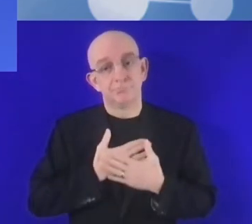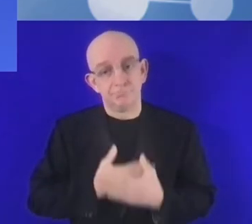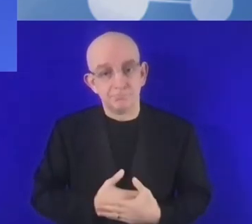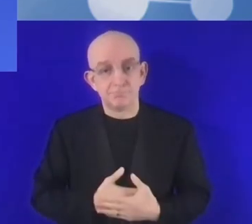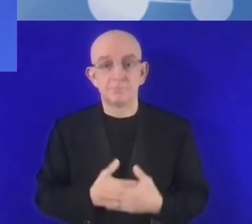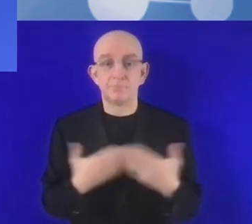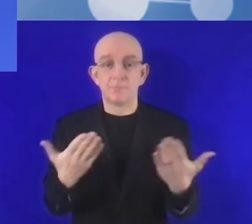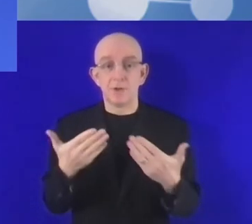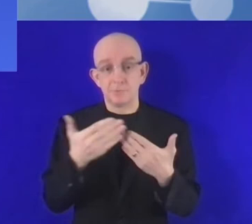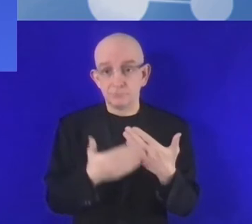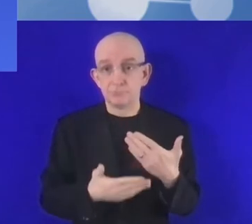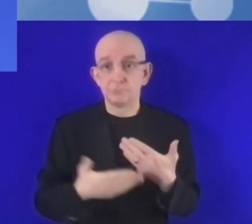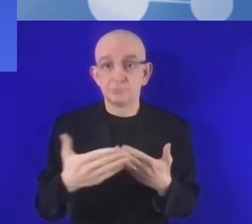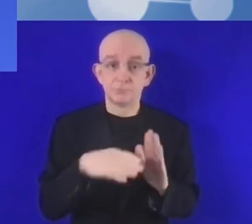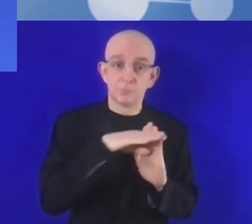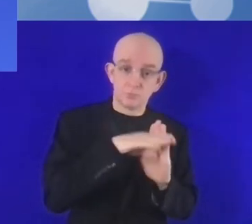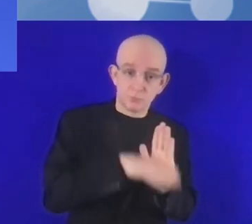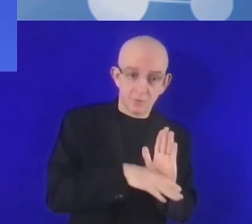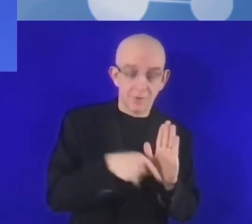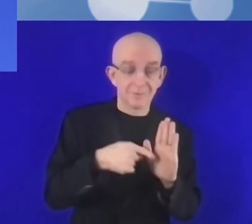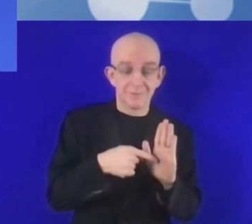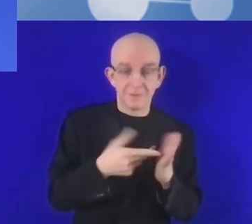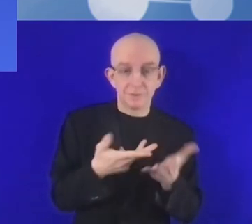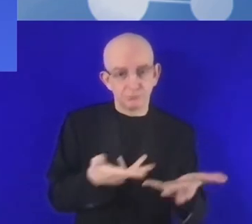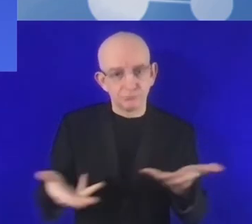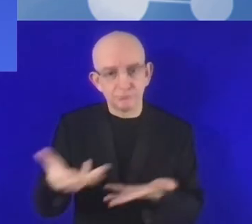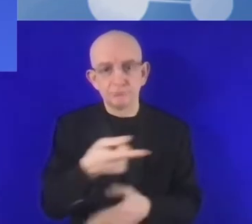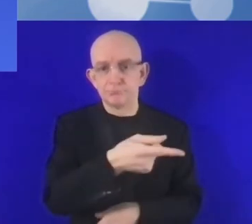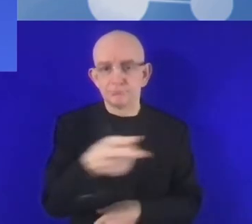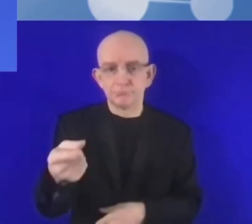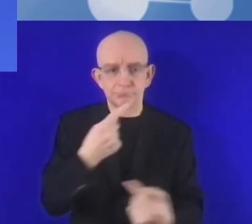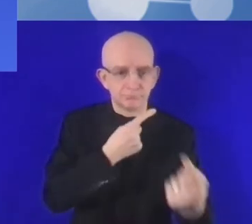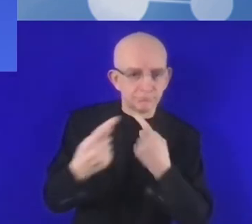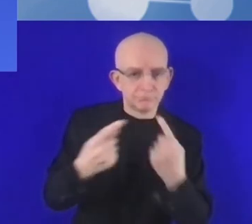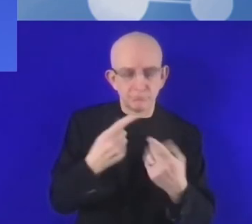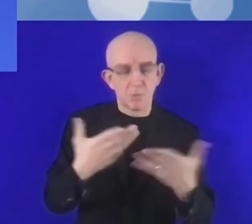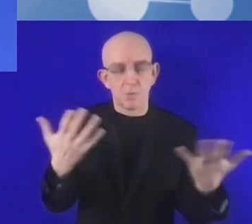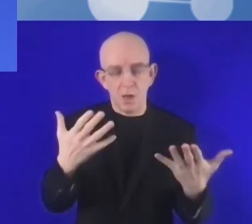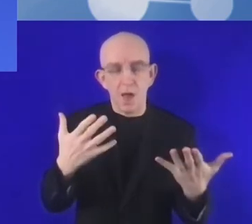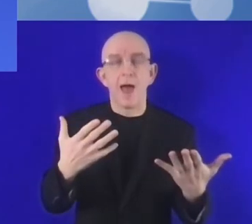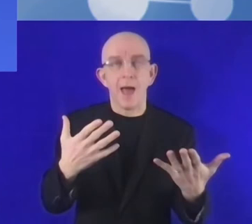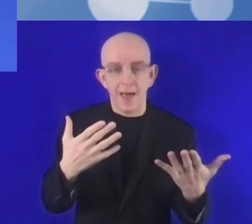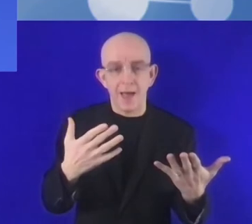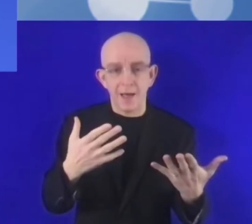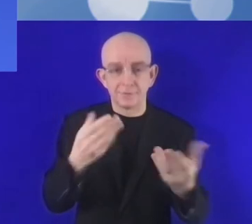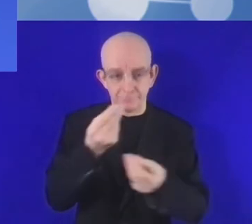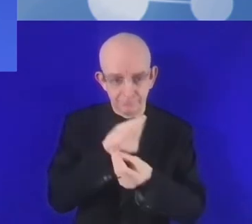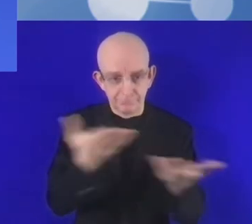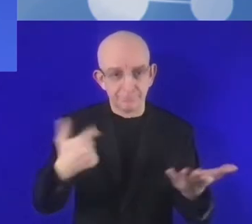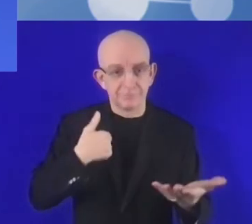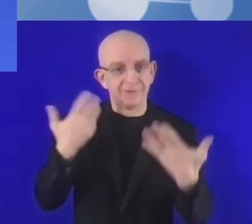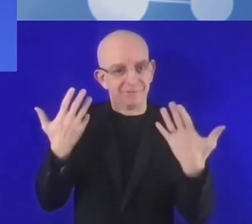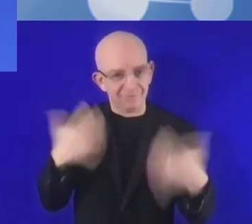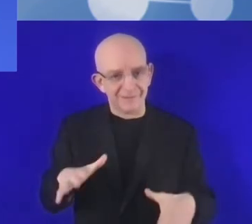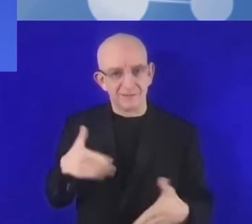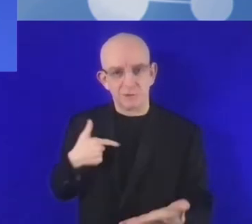hoy. Hemos aprendido todos mucho durante la pandemia y una de las lecciones que hemos tomado